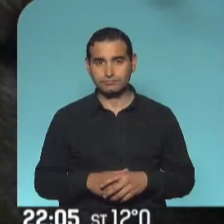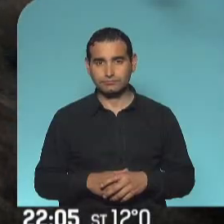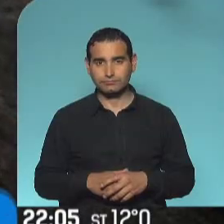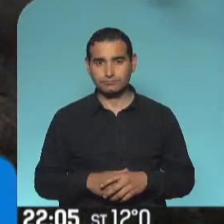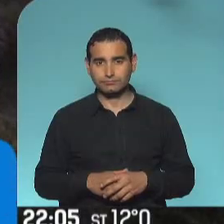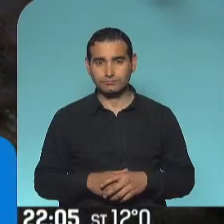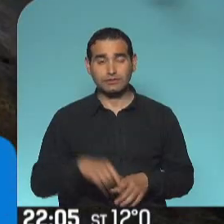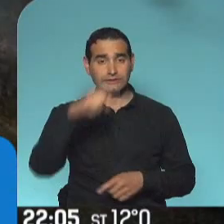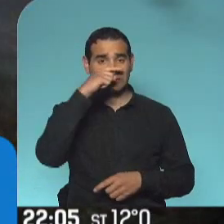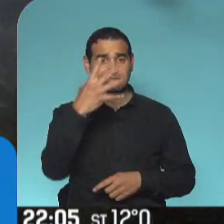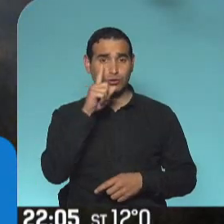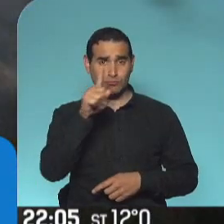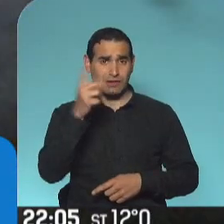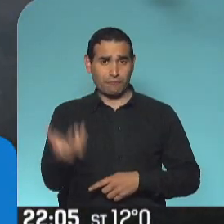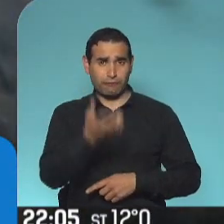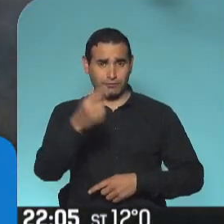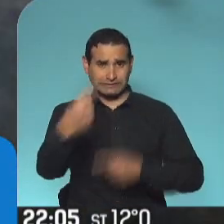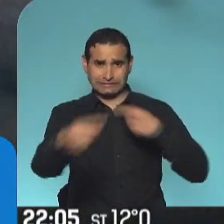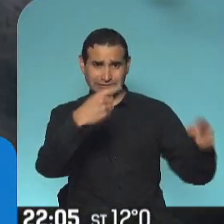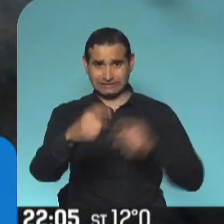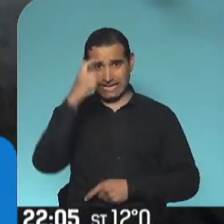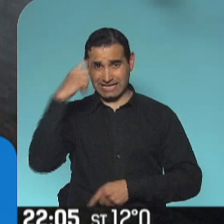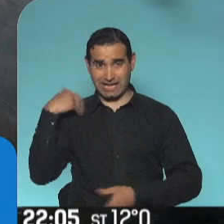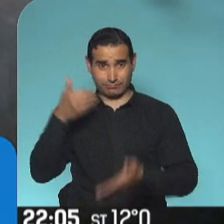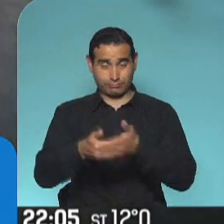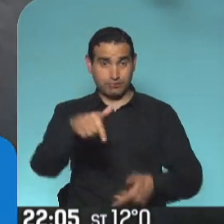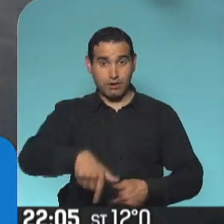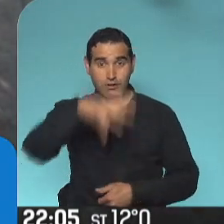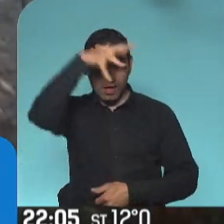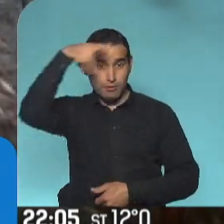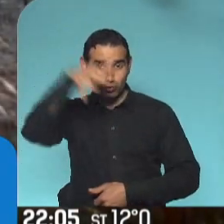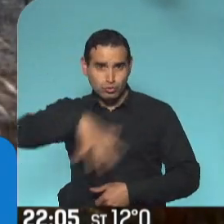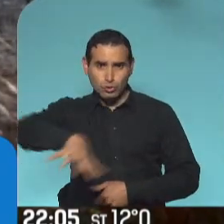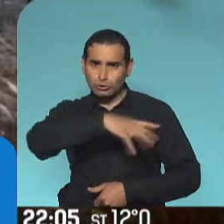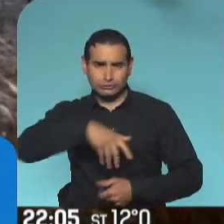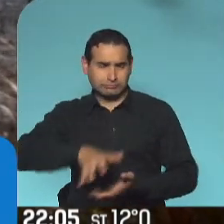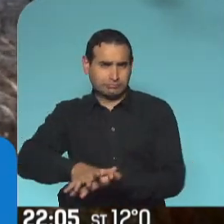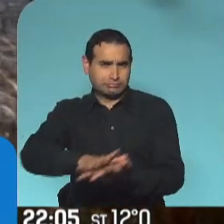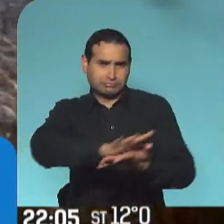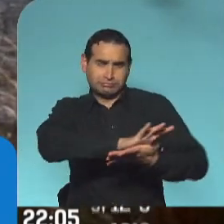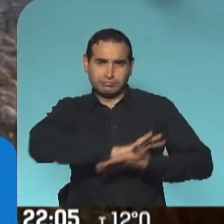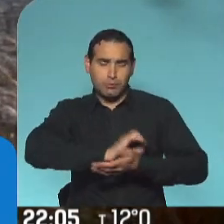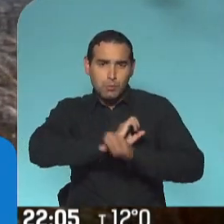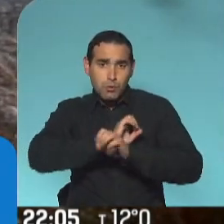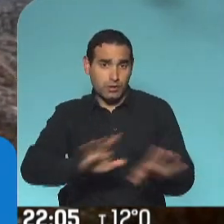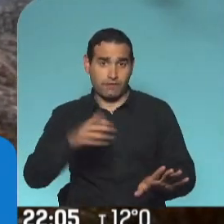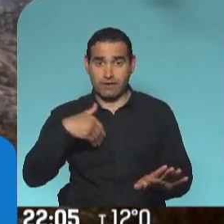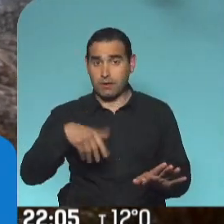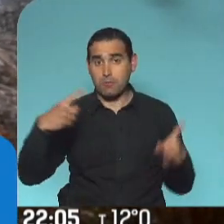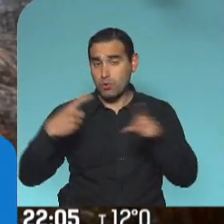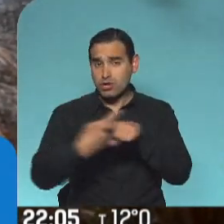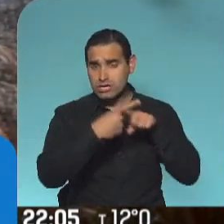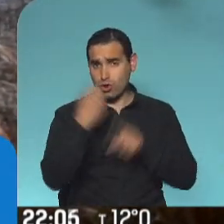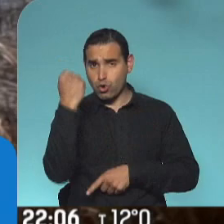Con más de 75.000 incendios registrados desde enero, la Amazonia vive una verdadera catástrofe ambiental, cuyas consecuencias